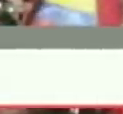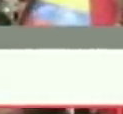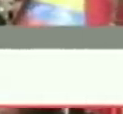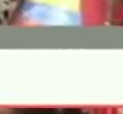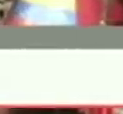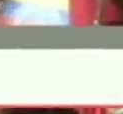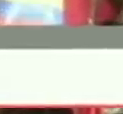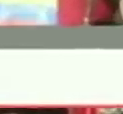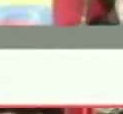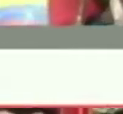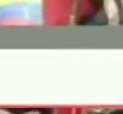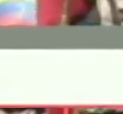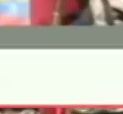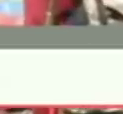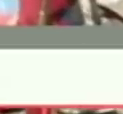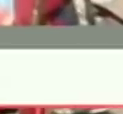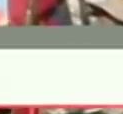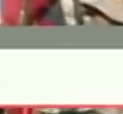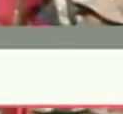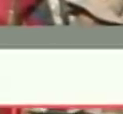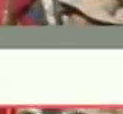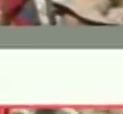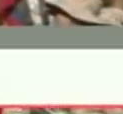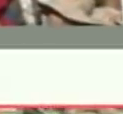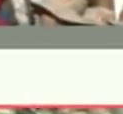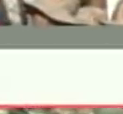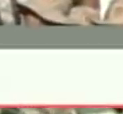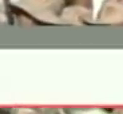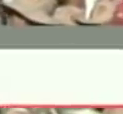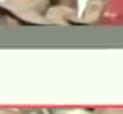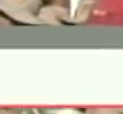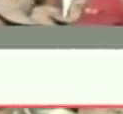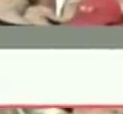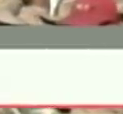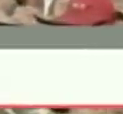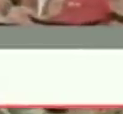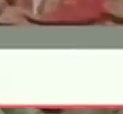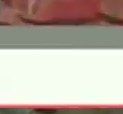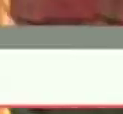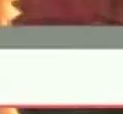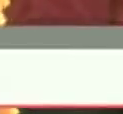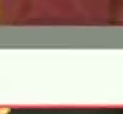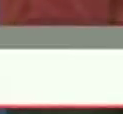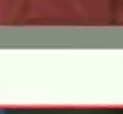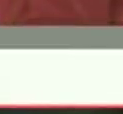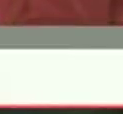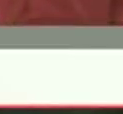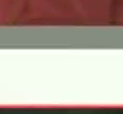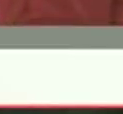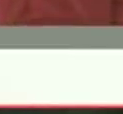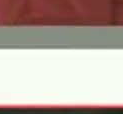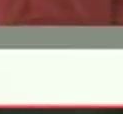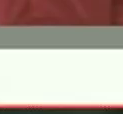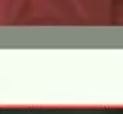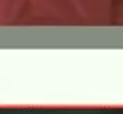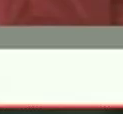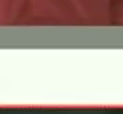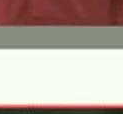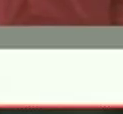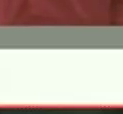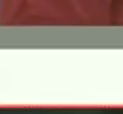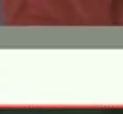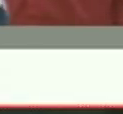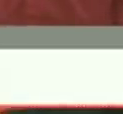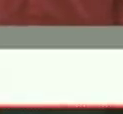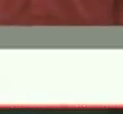pueblo venezolano. Que hagan lo que quieran hacer el imperio norteamericano, que hagan sus lacayos lo que les dé la gana. Aquí hay un pueblo consciente,